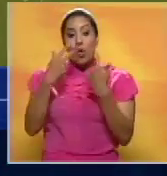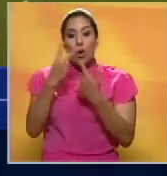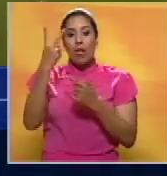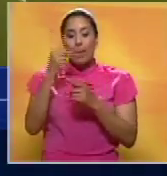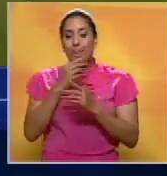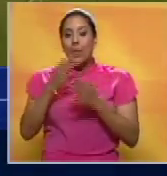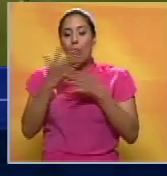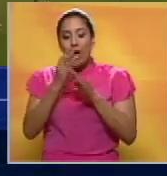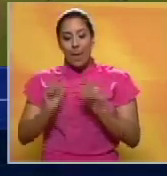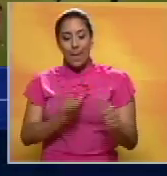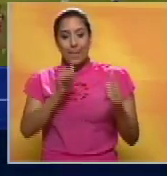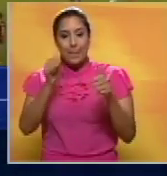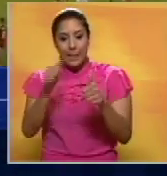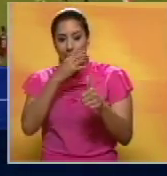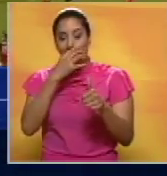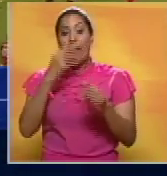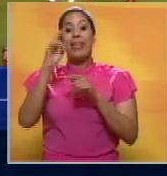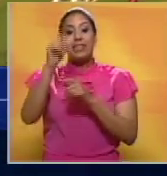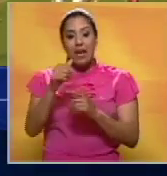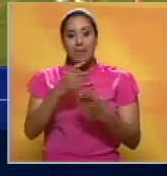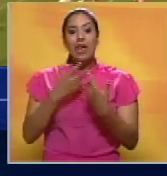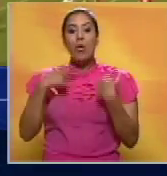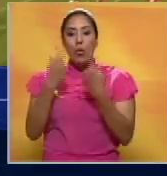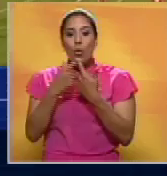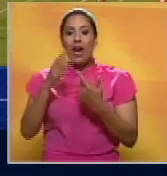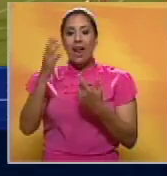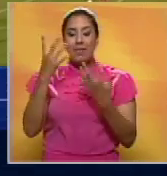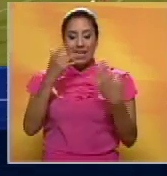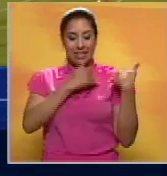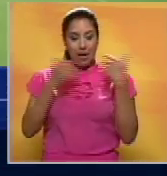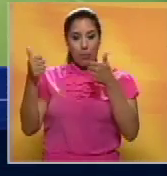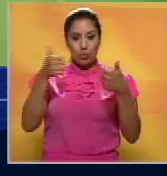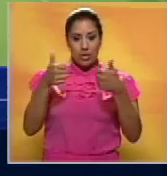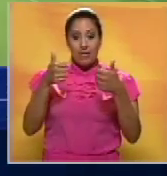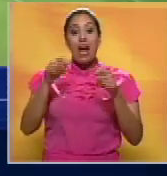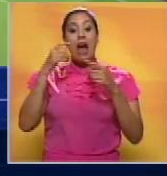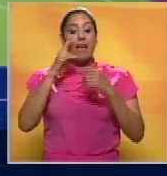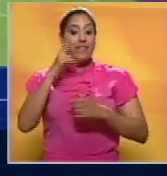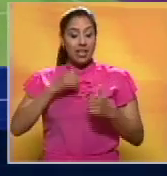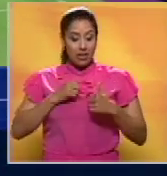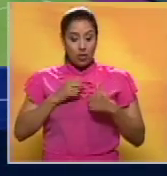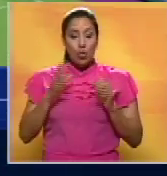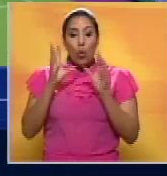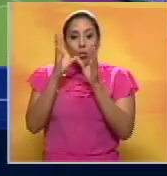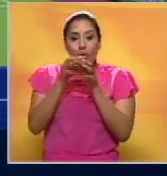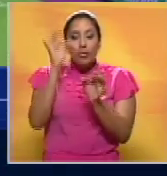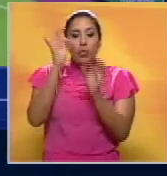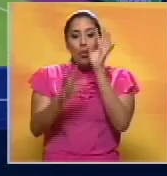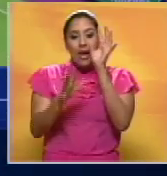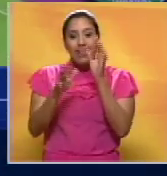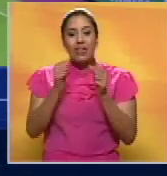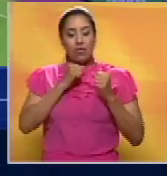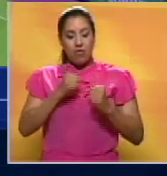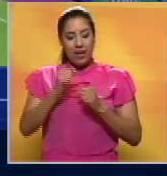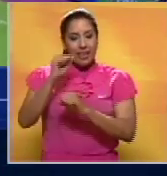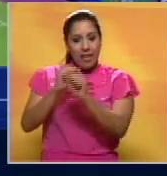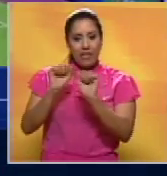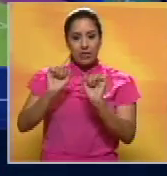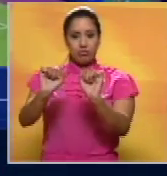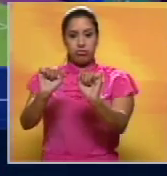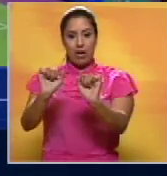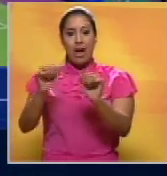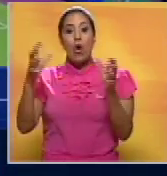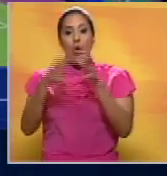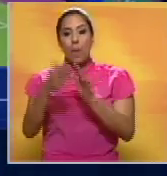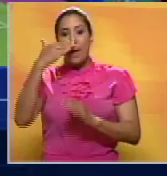primeros compromisos ante los teutones y ante la debutante Vanuatu, respectivamente. La Vinotinto tiene como puntos fuertes su solidez defensiva al ser